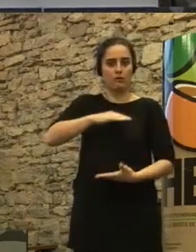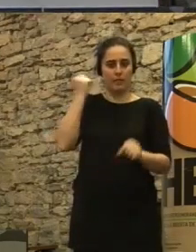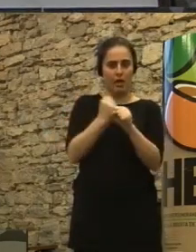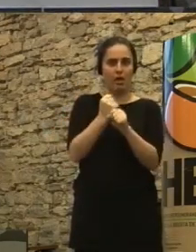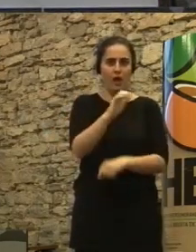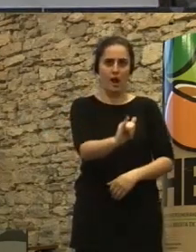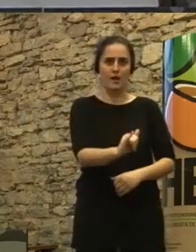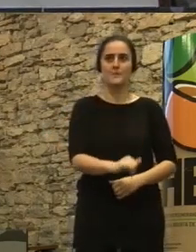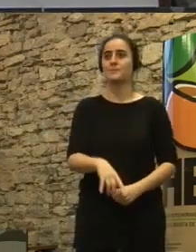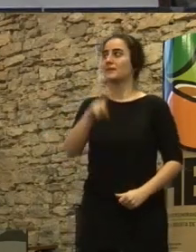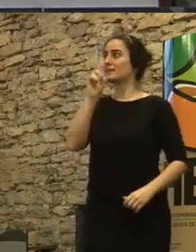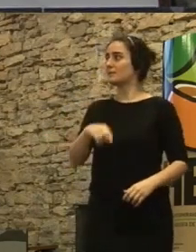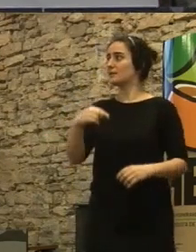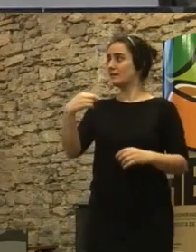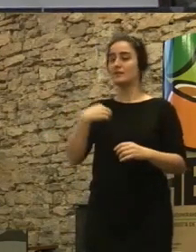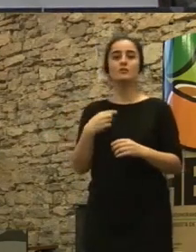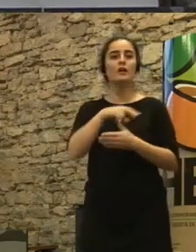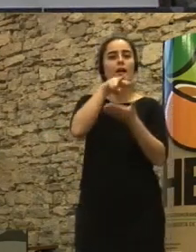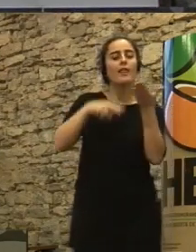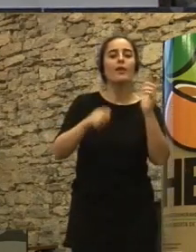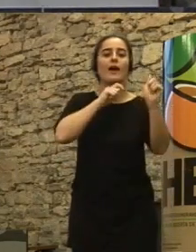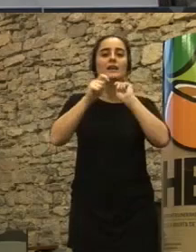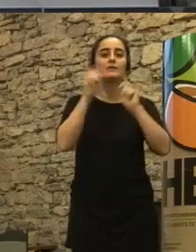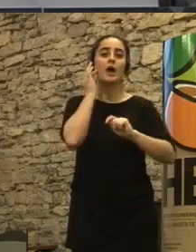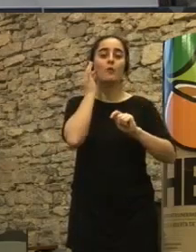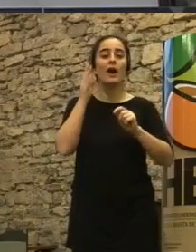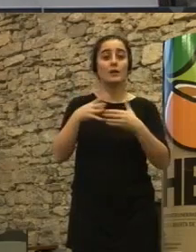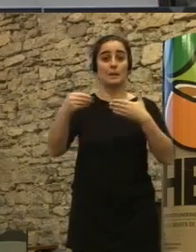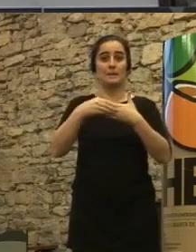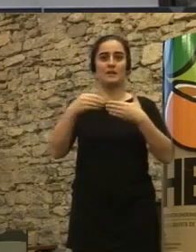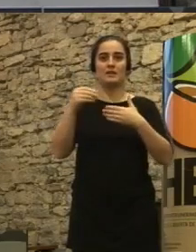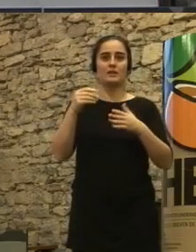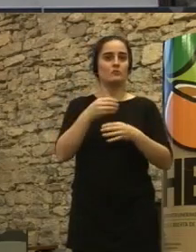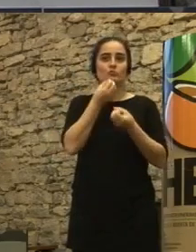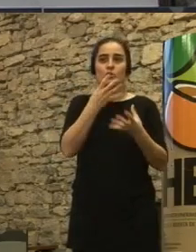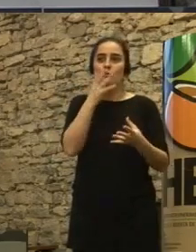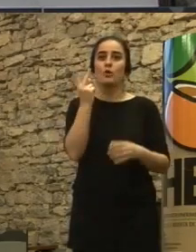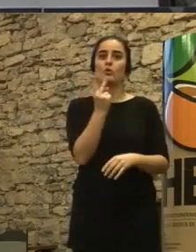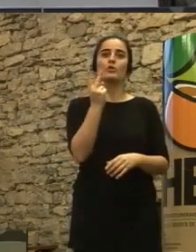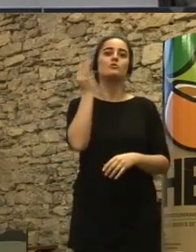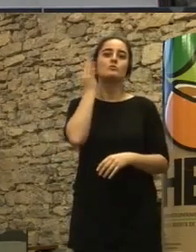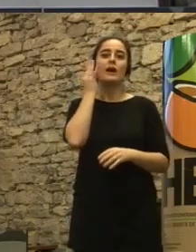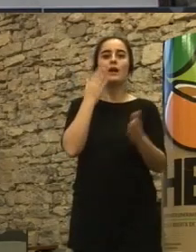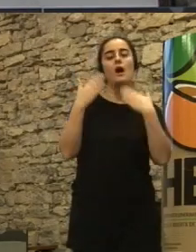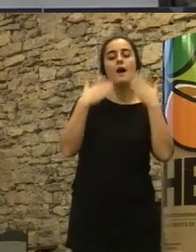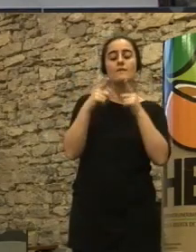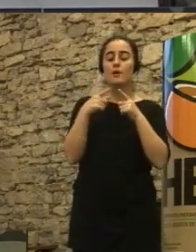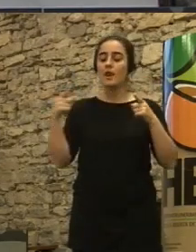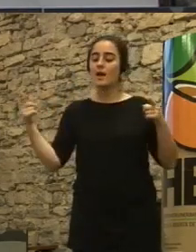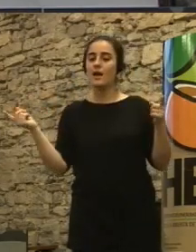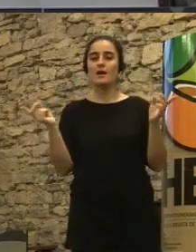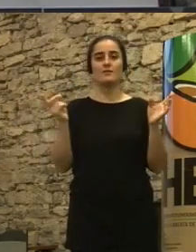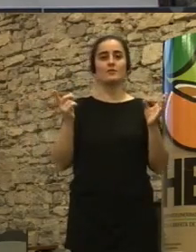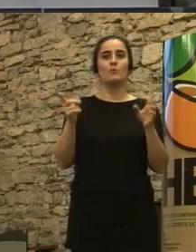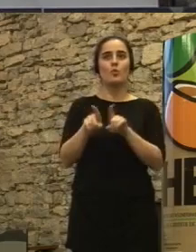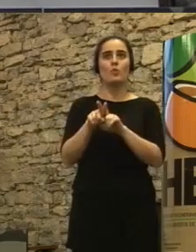además he leído las entrevistas a las mujeres que pasan por ese proceso. Es magnífico, porque es muy largo, las dos mujeres hablan entre ellas, es una cosa